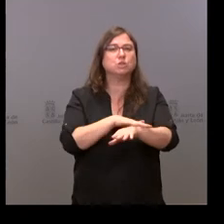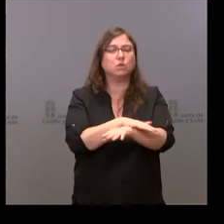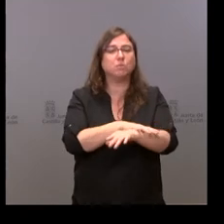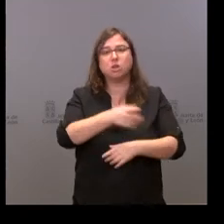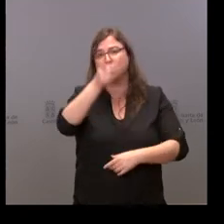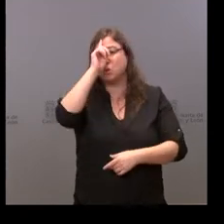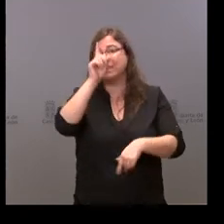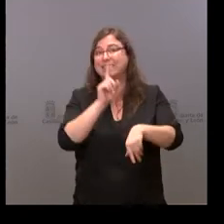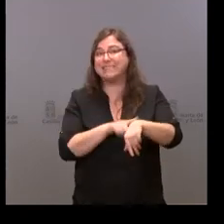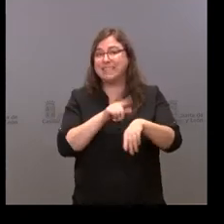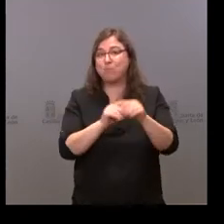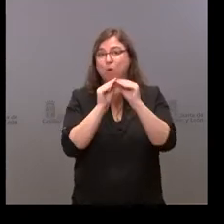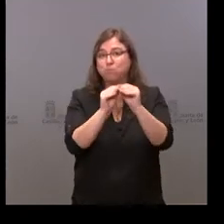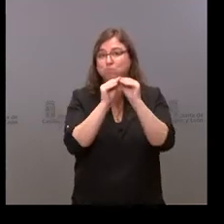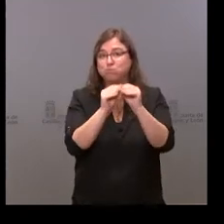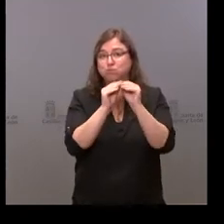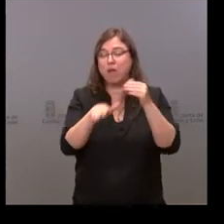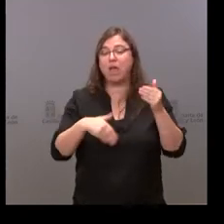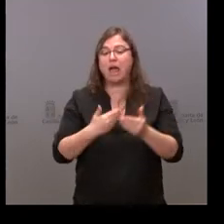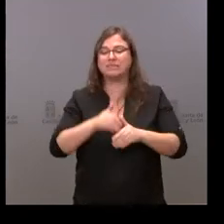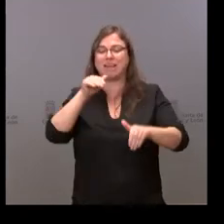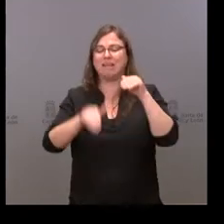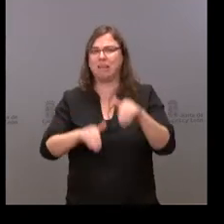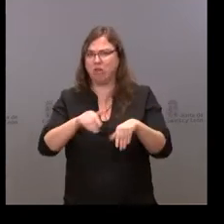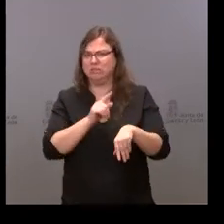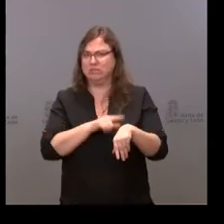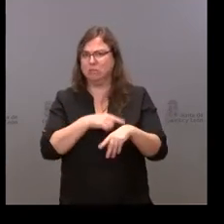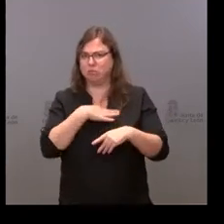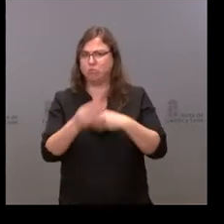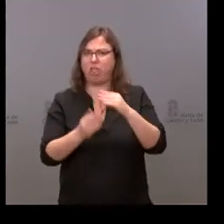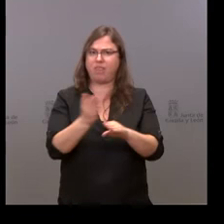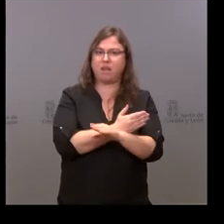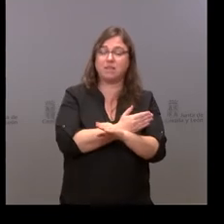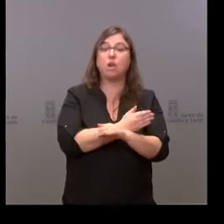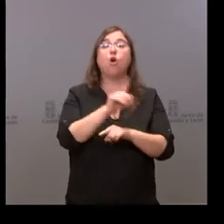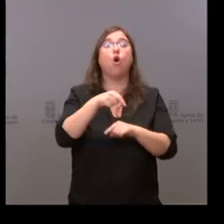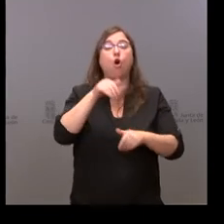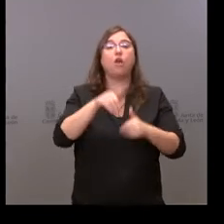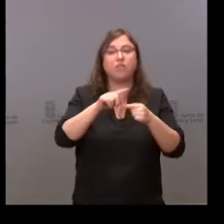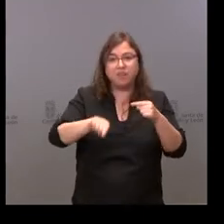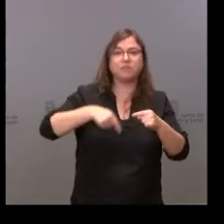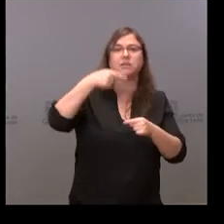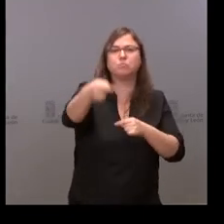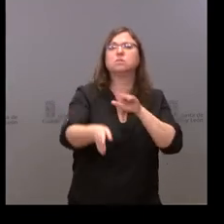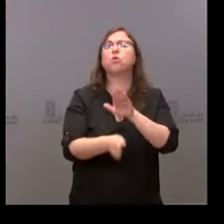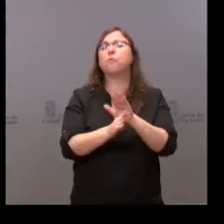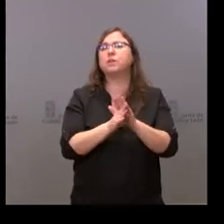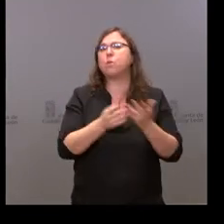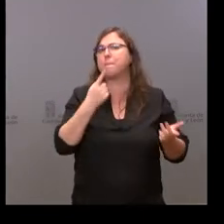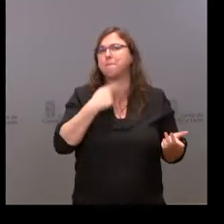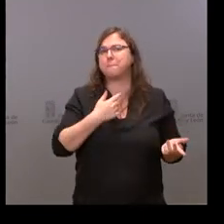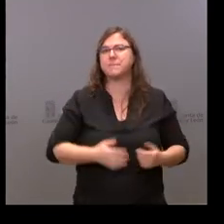tiempo a elaborar ese plan hasta hasta aquellas elecciones o si eso va a seguir tramitándose independientemente de las mismas gracias